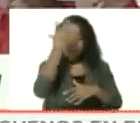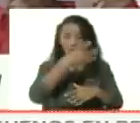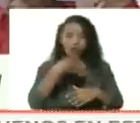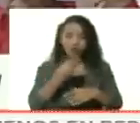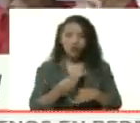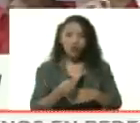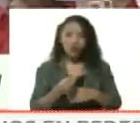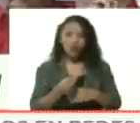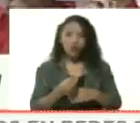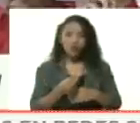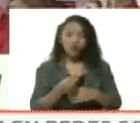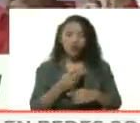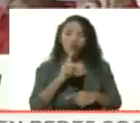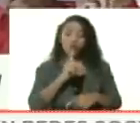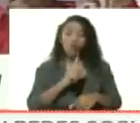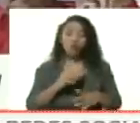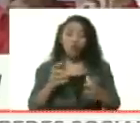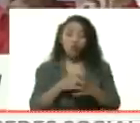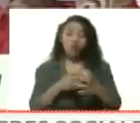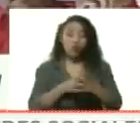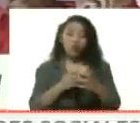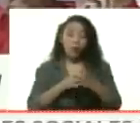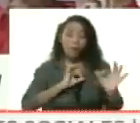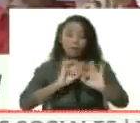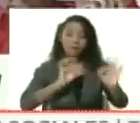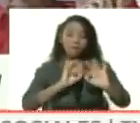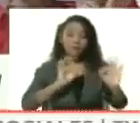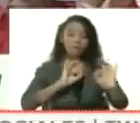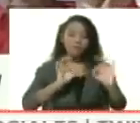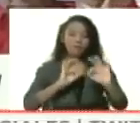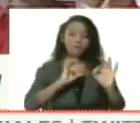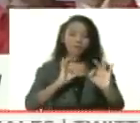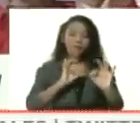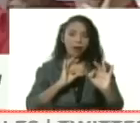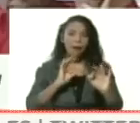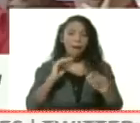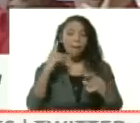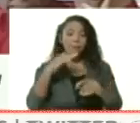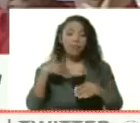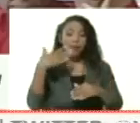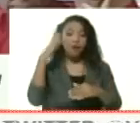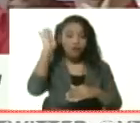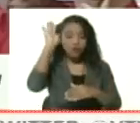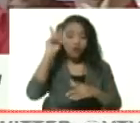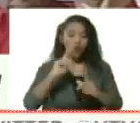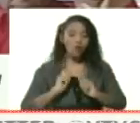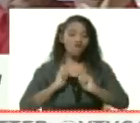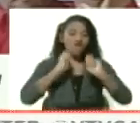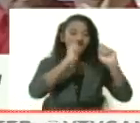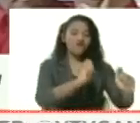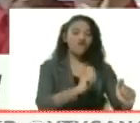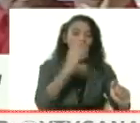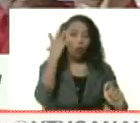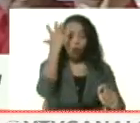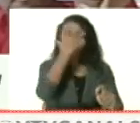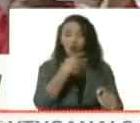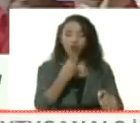generación que está preparándose y se prepara para un relevo generacional que es lógico en política, absolutamente